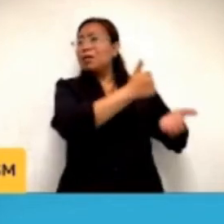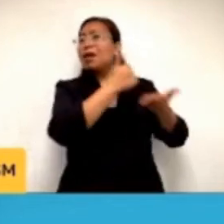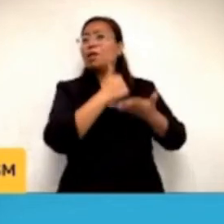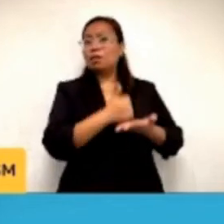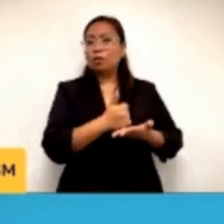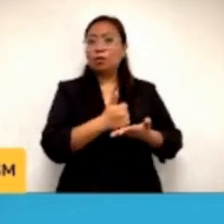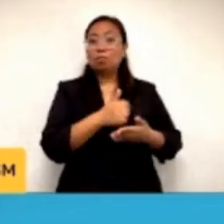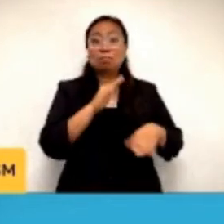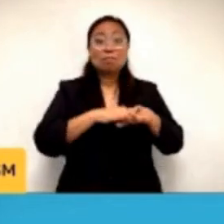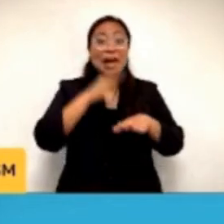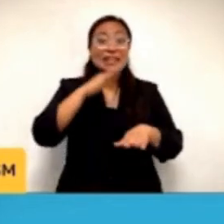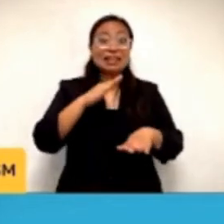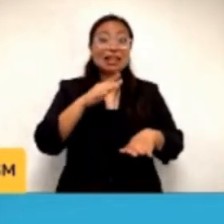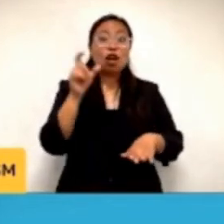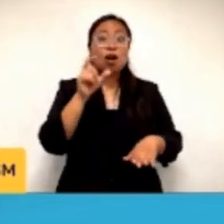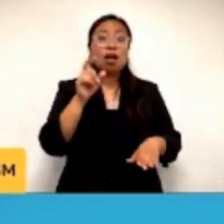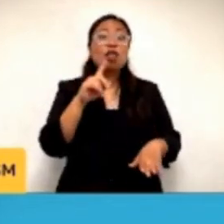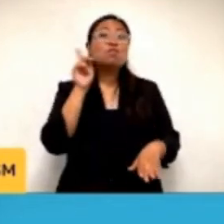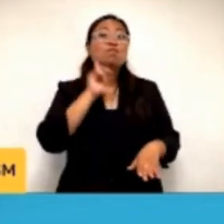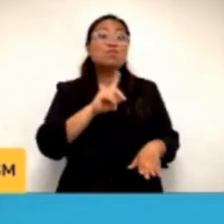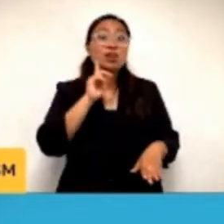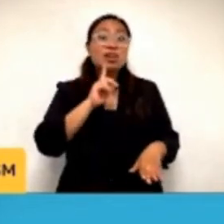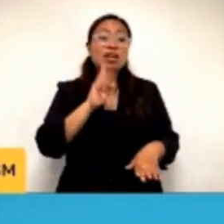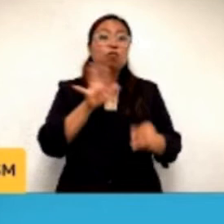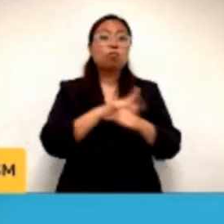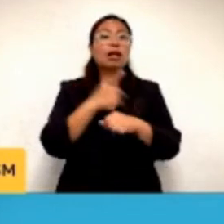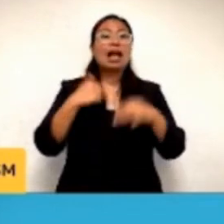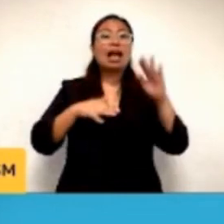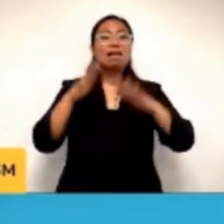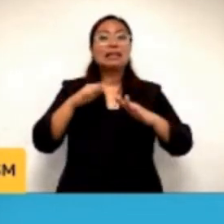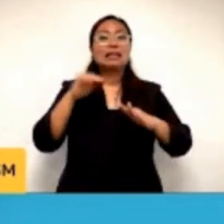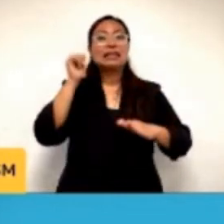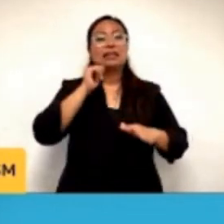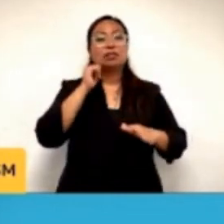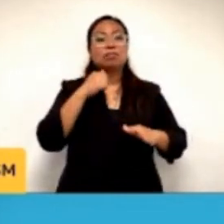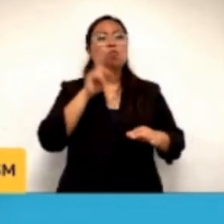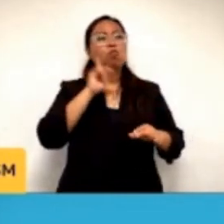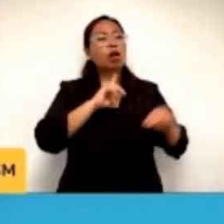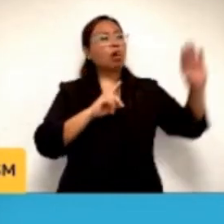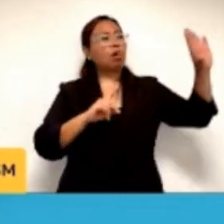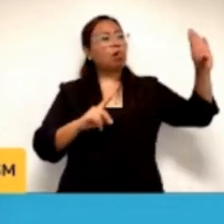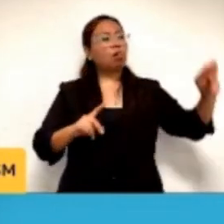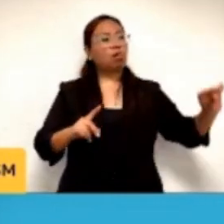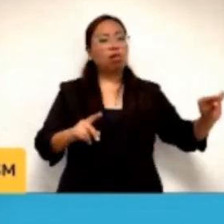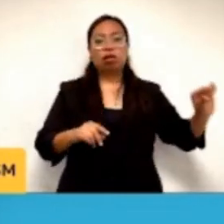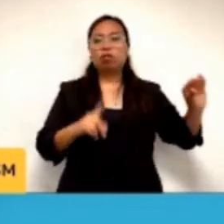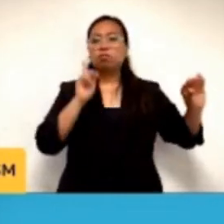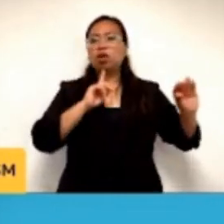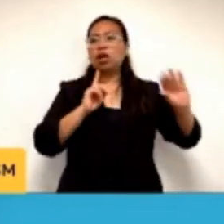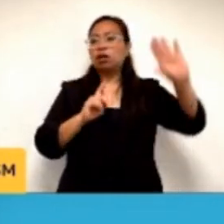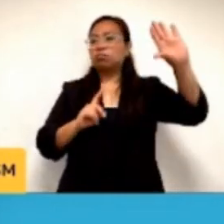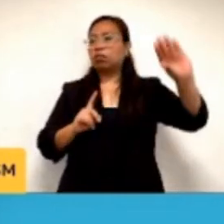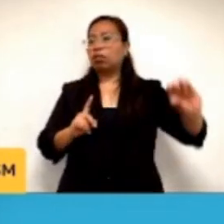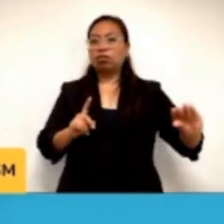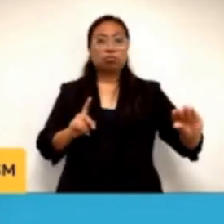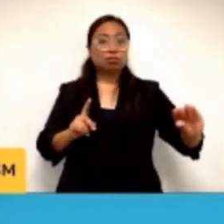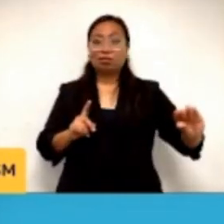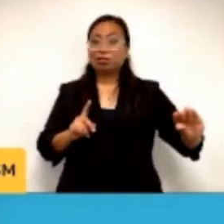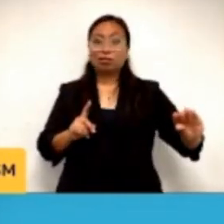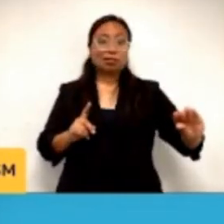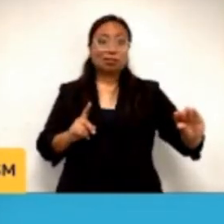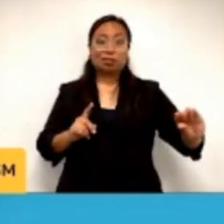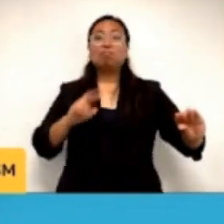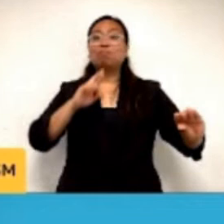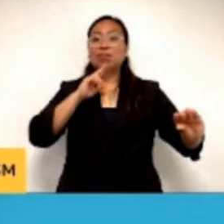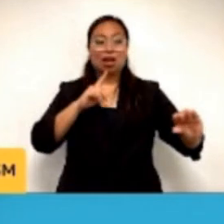si es mujer, porque, ojo, muchas veces las mujeres tendemos a minimizar nuestros propios logros o tendemos a no